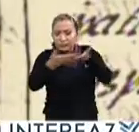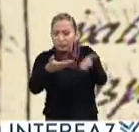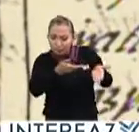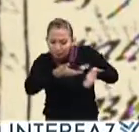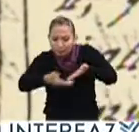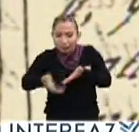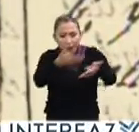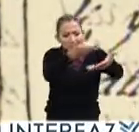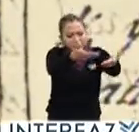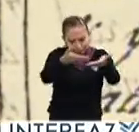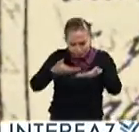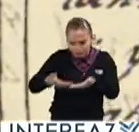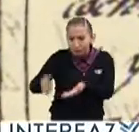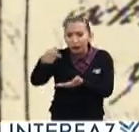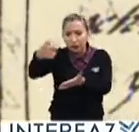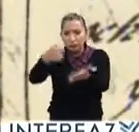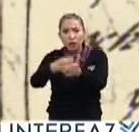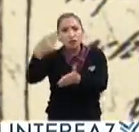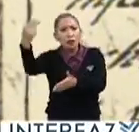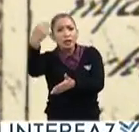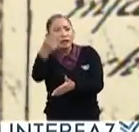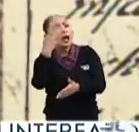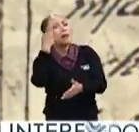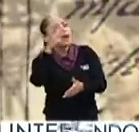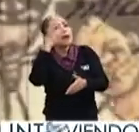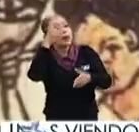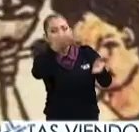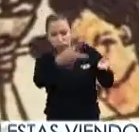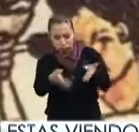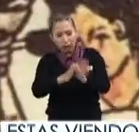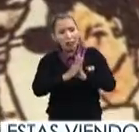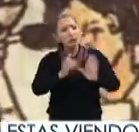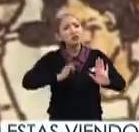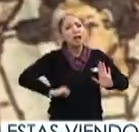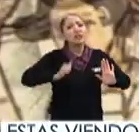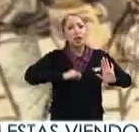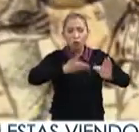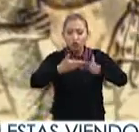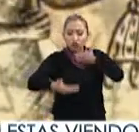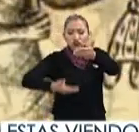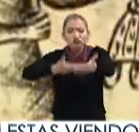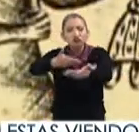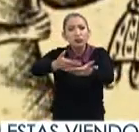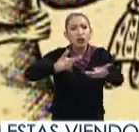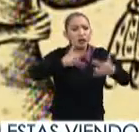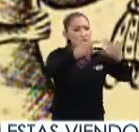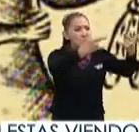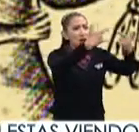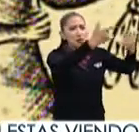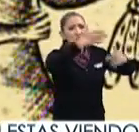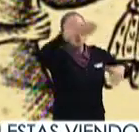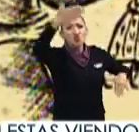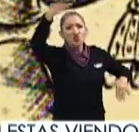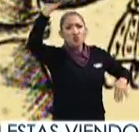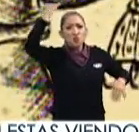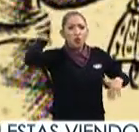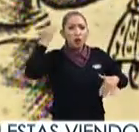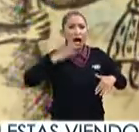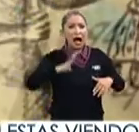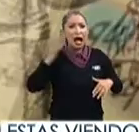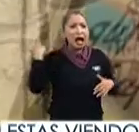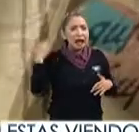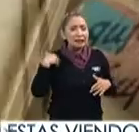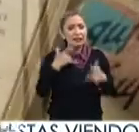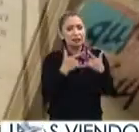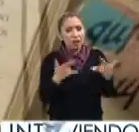irle dando satisfacción a sus requerimientos con libros antiguos de muchos historiadores que han pasado por la historia de